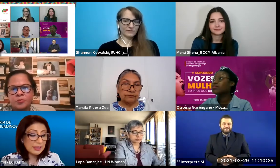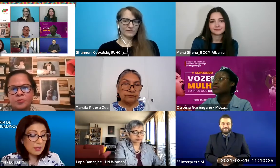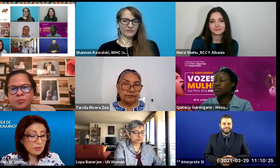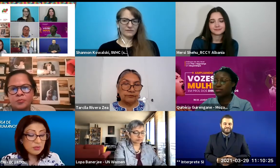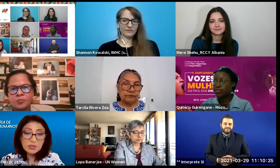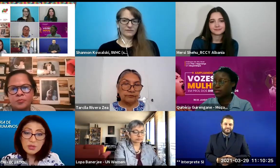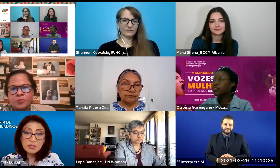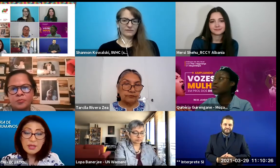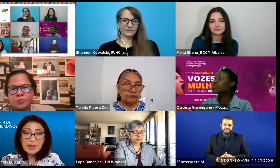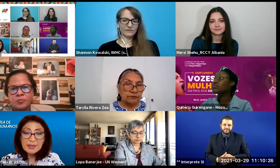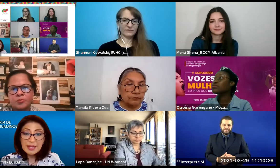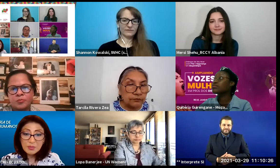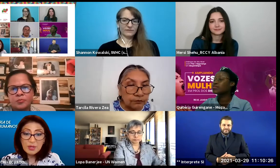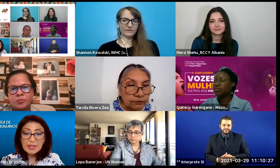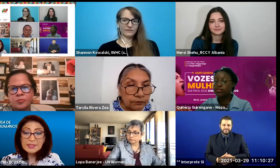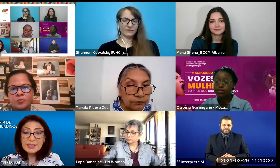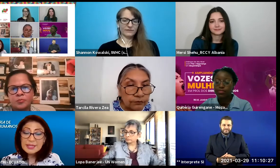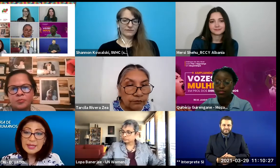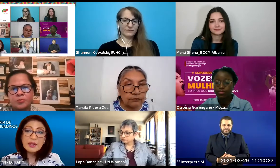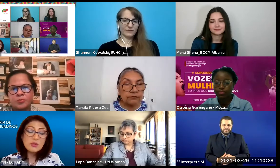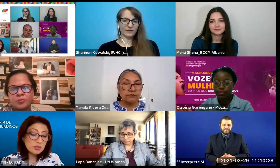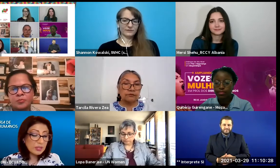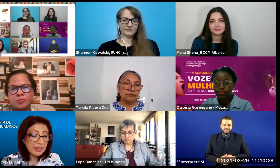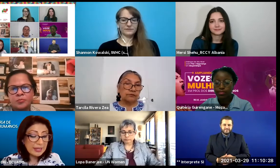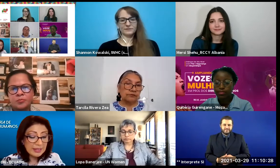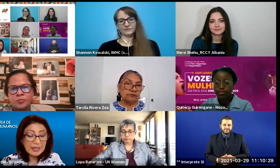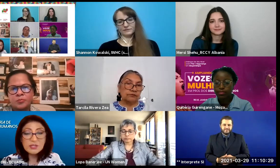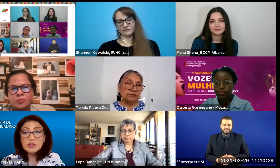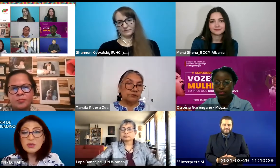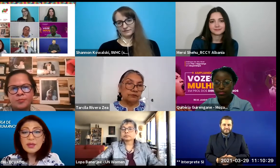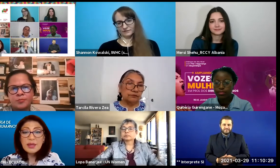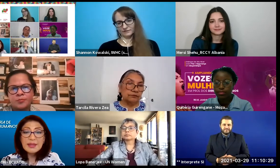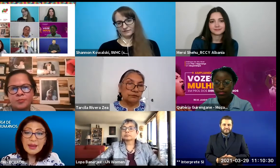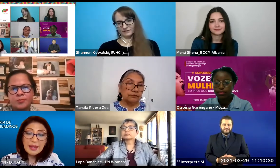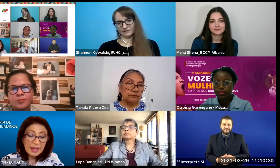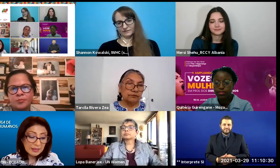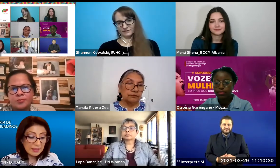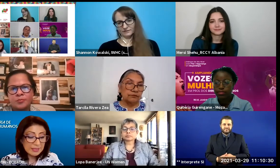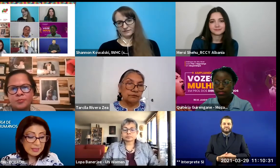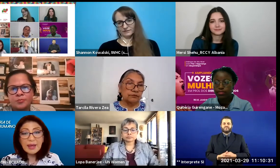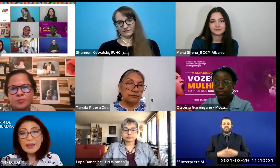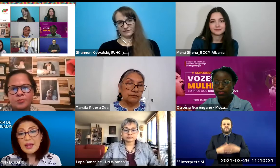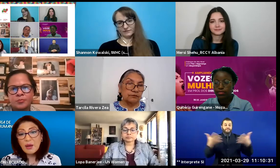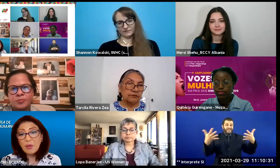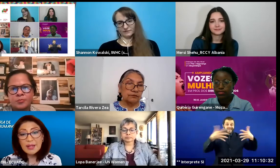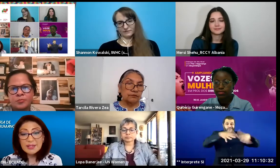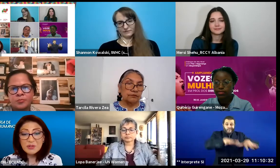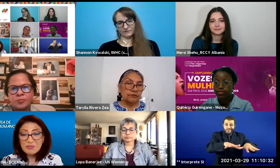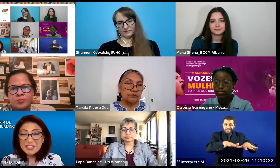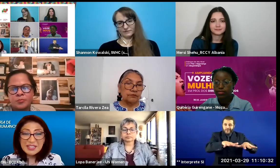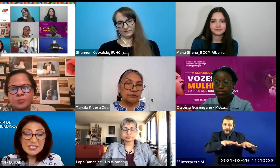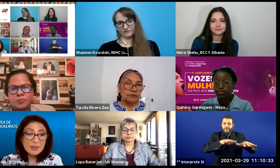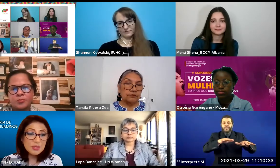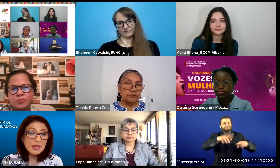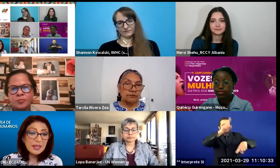disruptiva desde la construcción de las mujeres, desde la inclusión y la integración de la gran diversidad a la cual